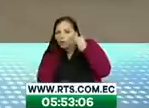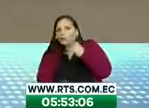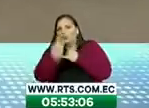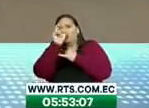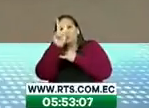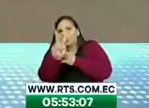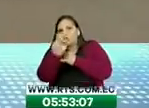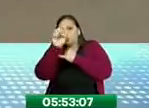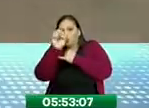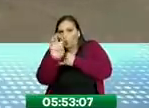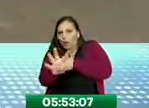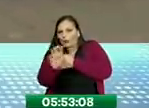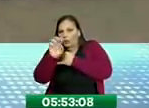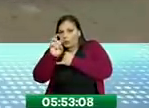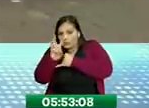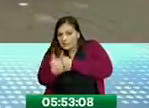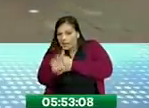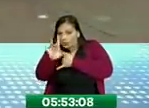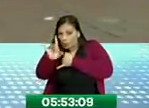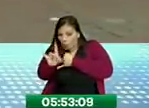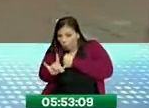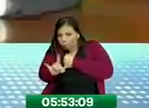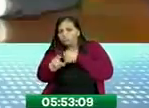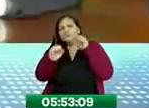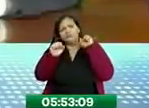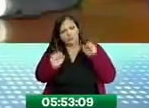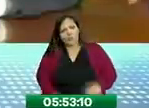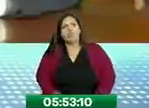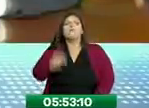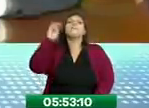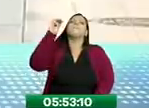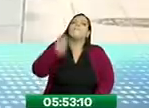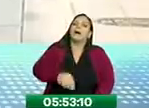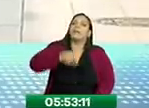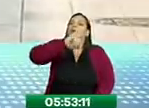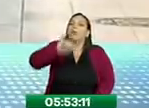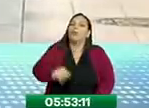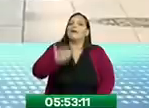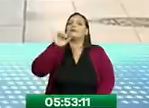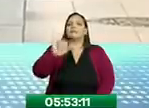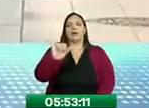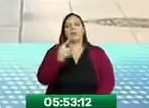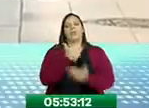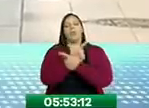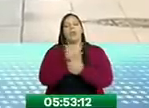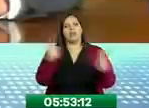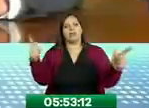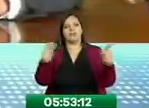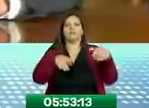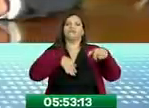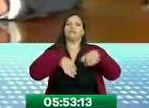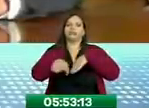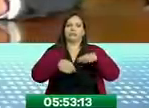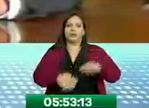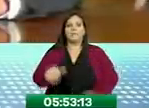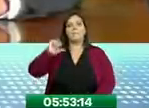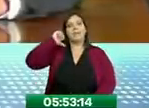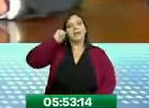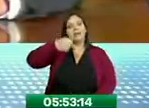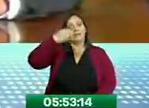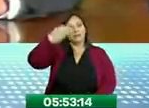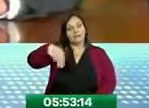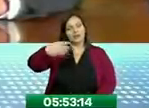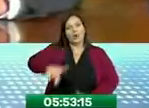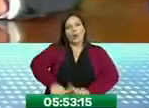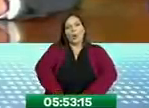la circulación vehicular. Eso no rige desde hoy, sino desde el día de mañana, miércoles. El día de hoy ya